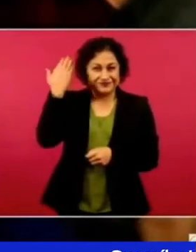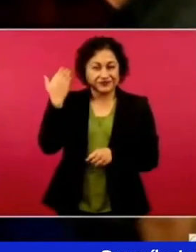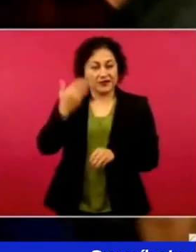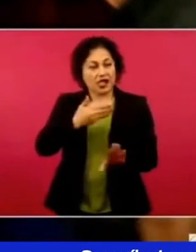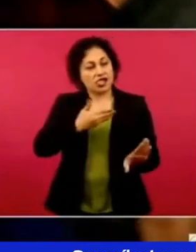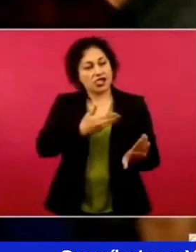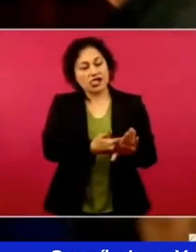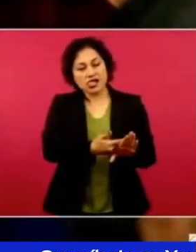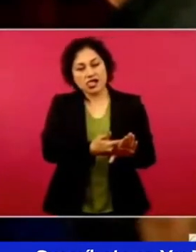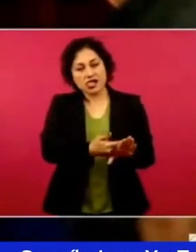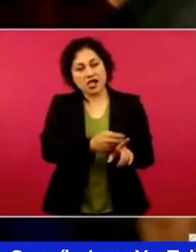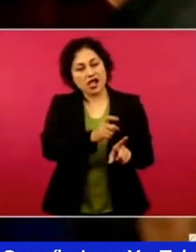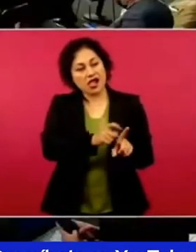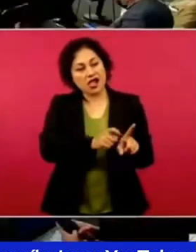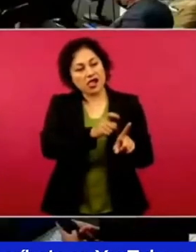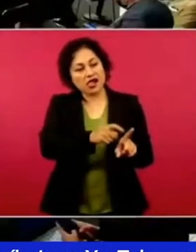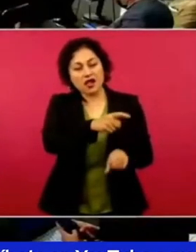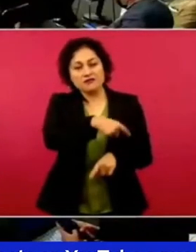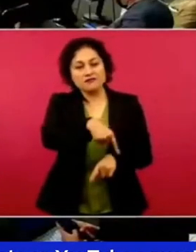indígenas,